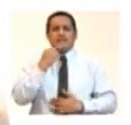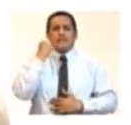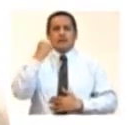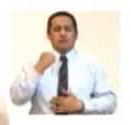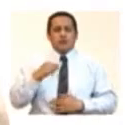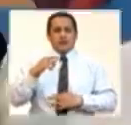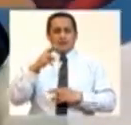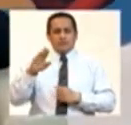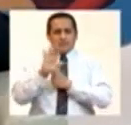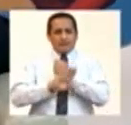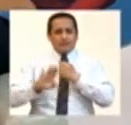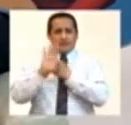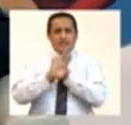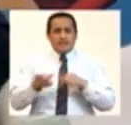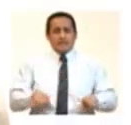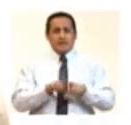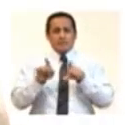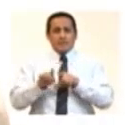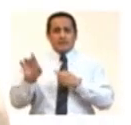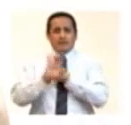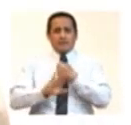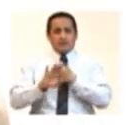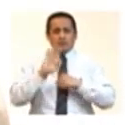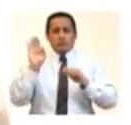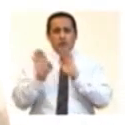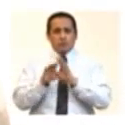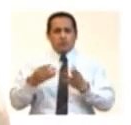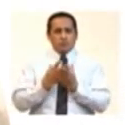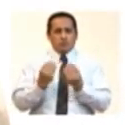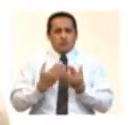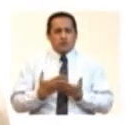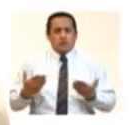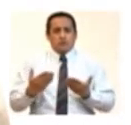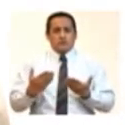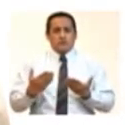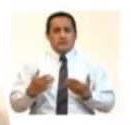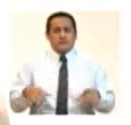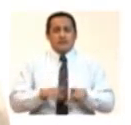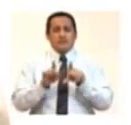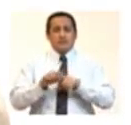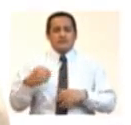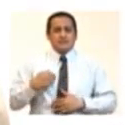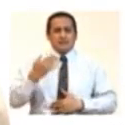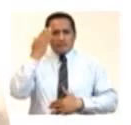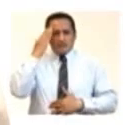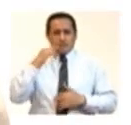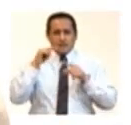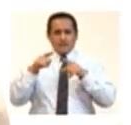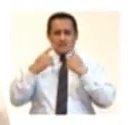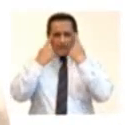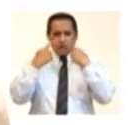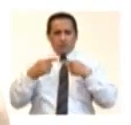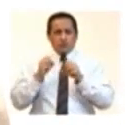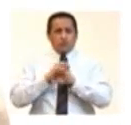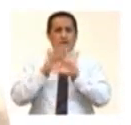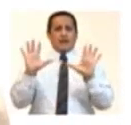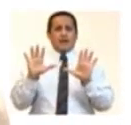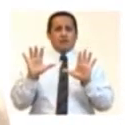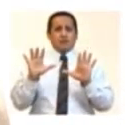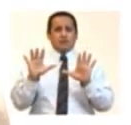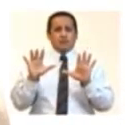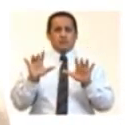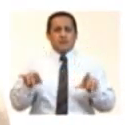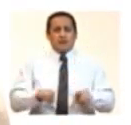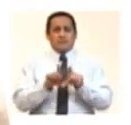tiene derecho a defenderse, ¿no? Por supuesto. Y defenderse, por supuesto, bajo los cánones. Ahora bien, teniendo entonces esa premisa